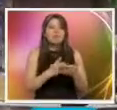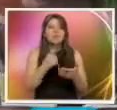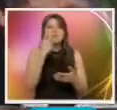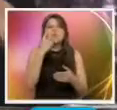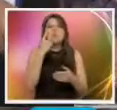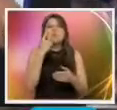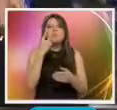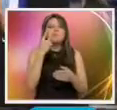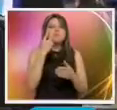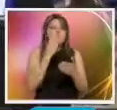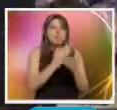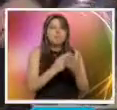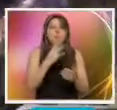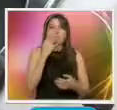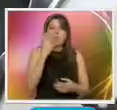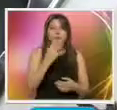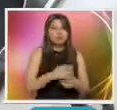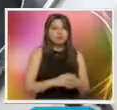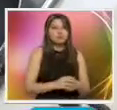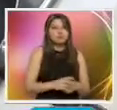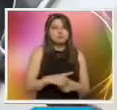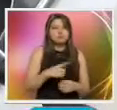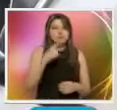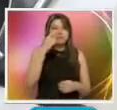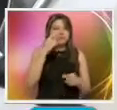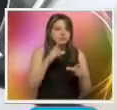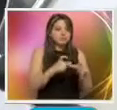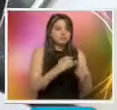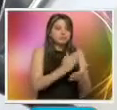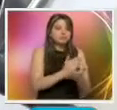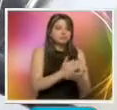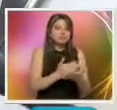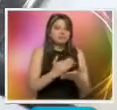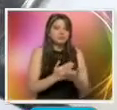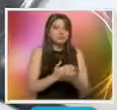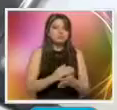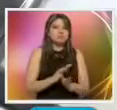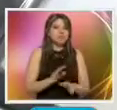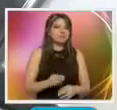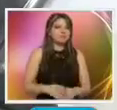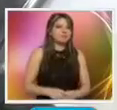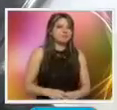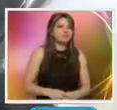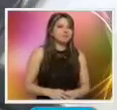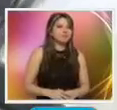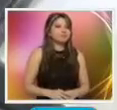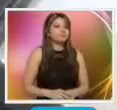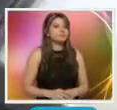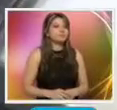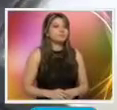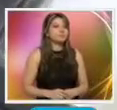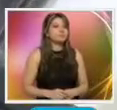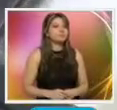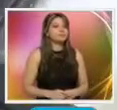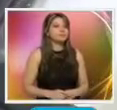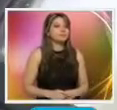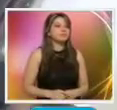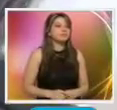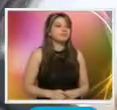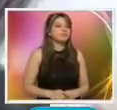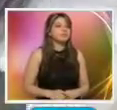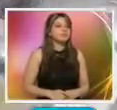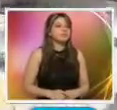también. Entonces hay que estarle midiendo un poco. Sí, si no nos va a ganar el sabor y entonces lo demás va a perder todo el Perfecto, saborcito. chef. ¿Qué